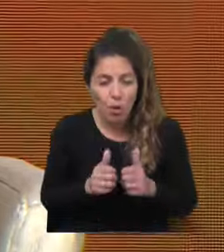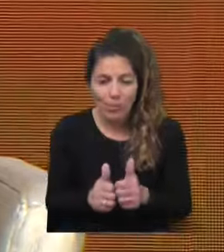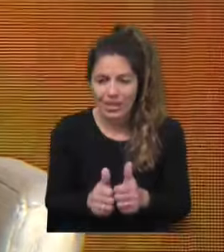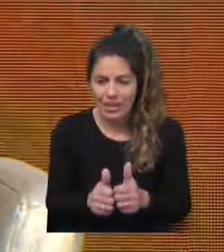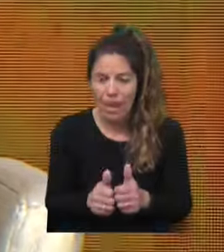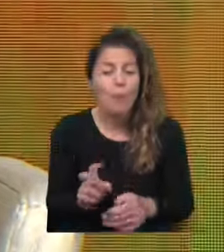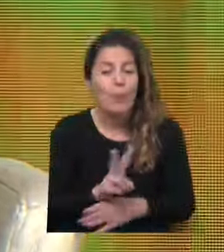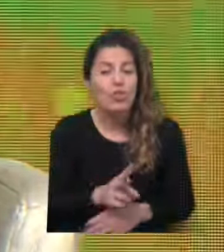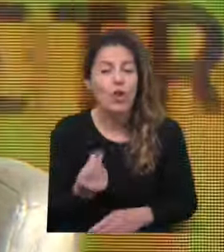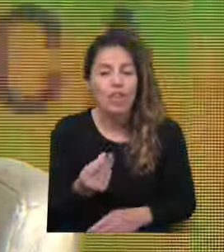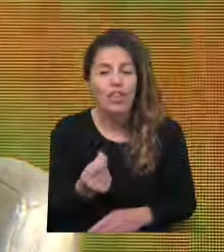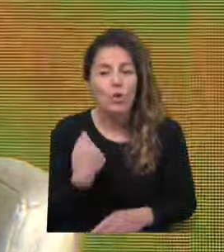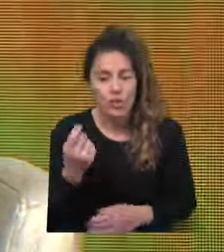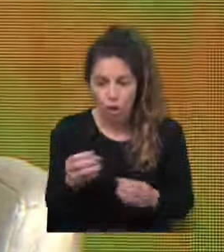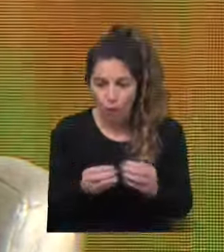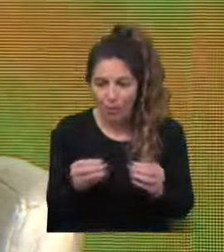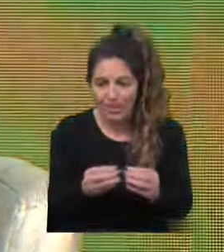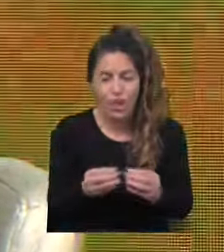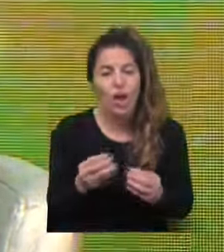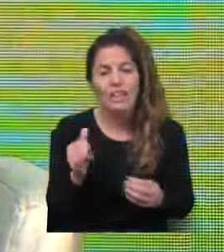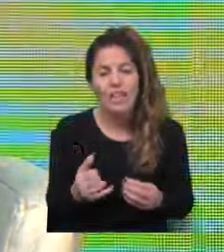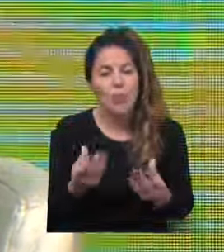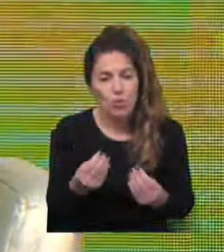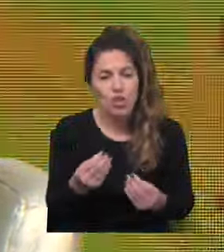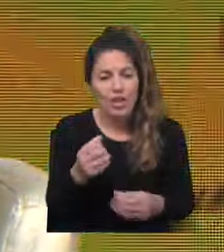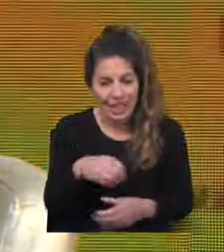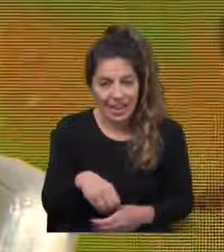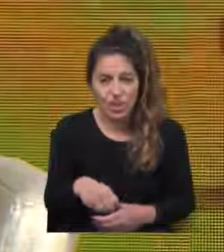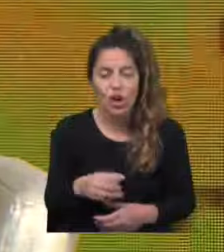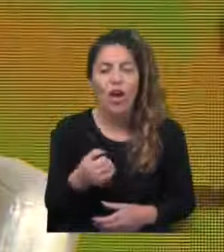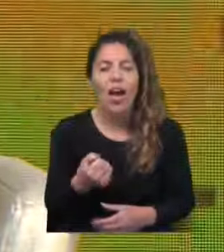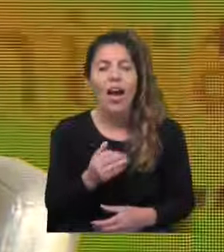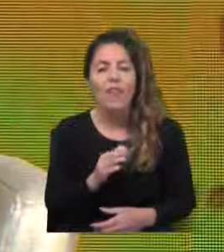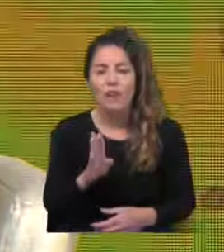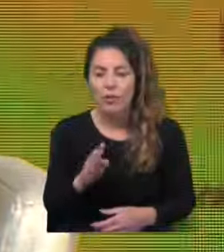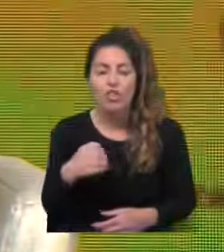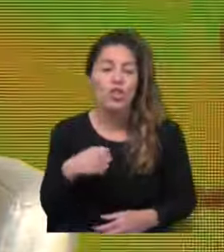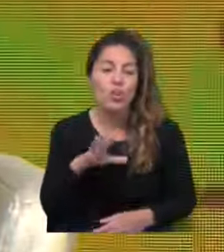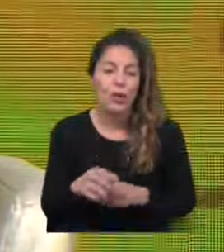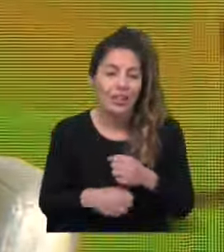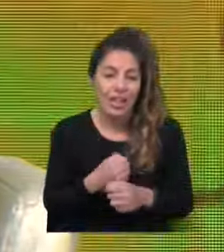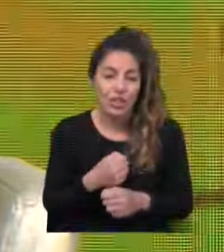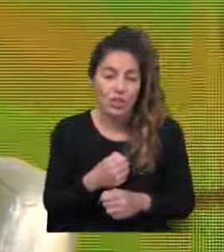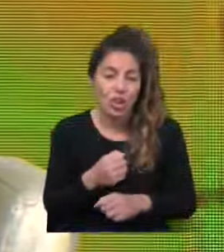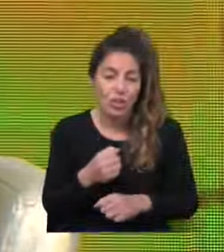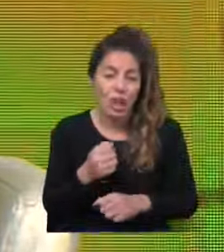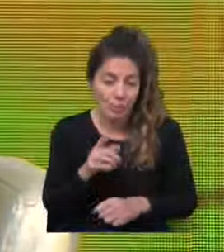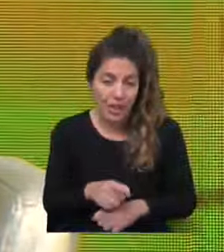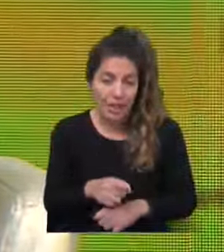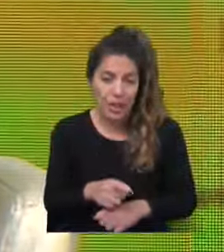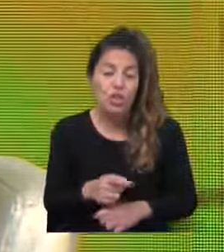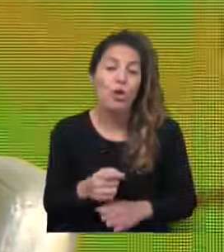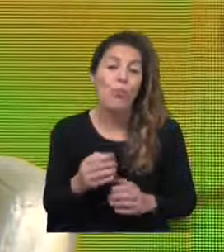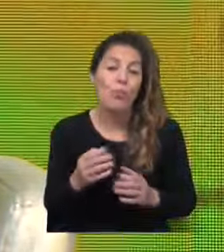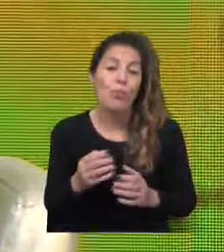vamos a cuidar los dineros de nuestros compañeros, tenemos muchos que están en la AFAP. Yo soy una cincuentona damnificada de la AFAP. Y gracias a Dios